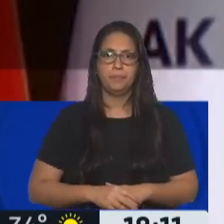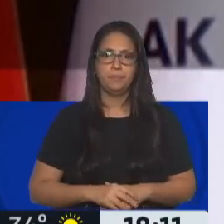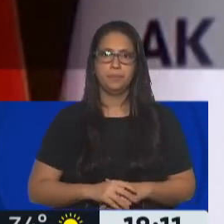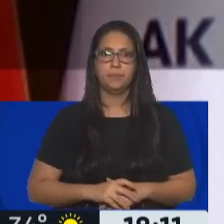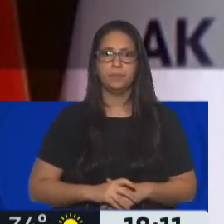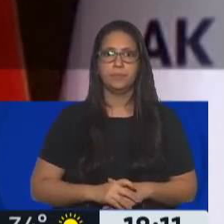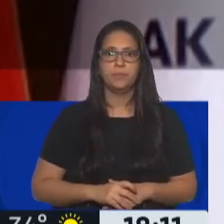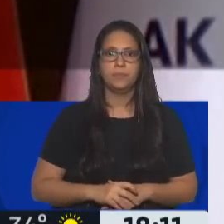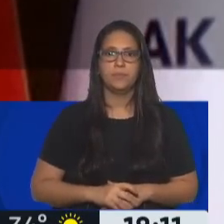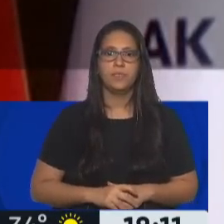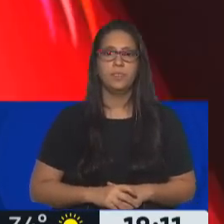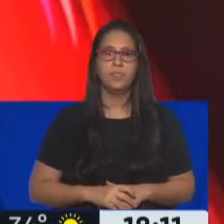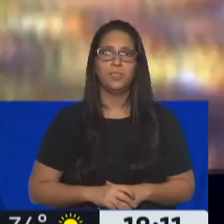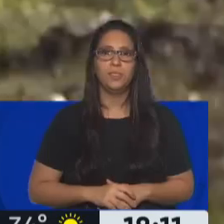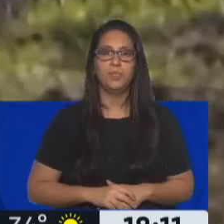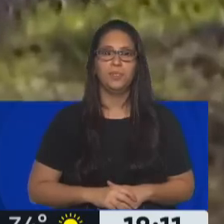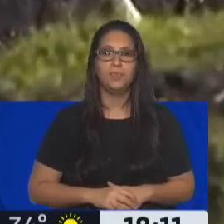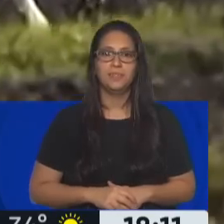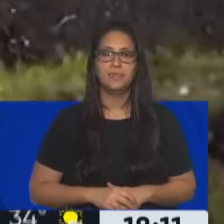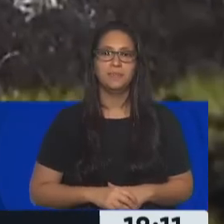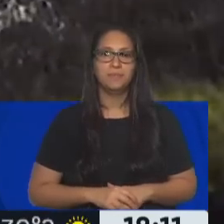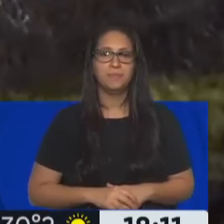bulunduk, çok büyük gayretler gösterdik.